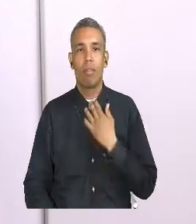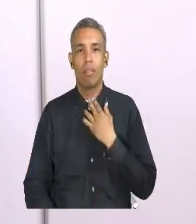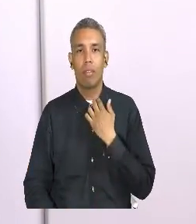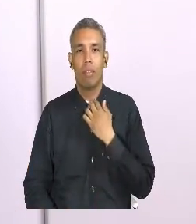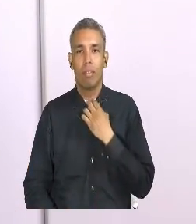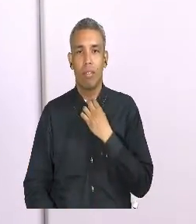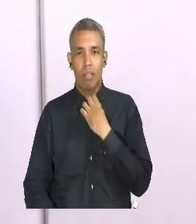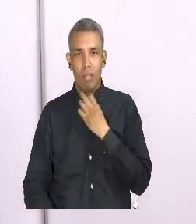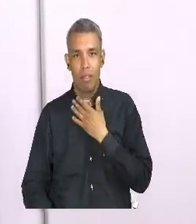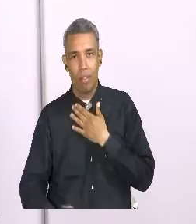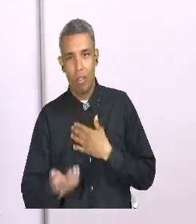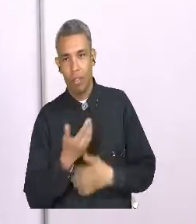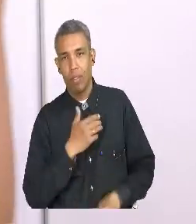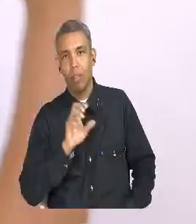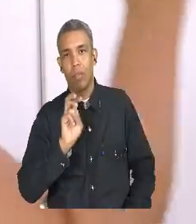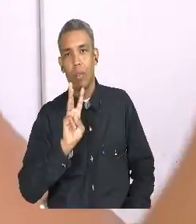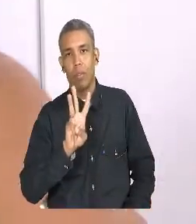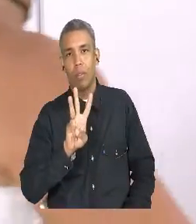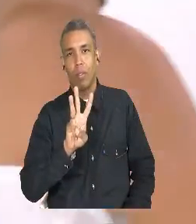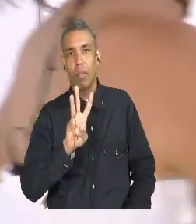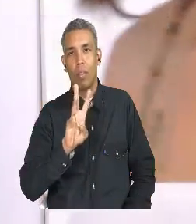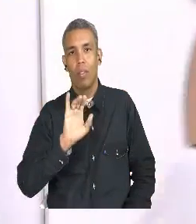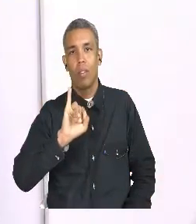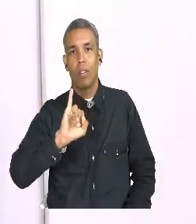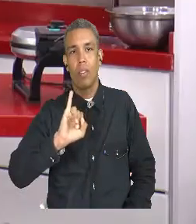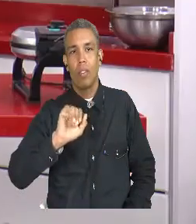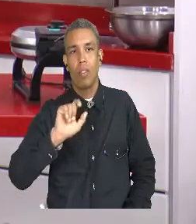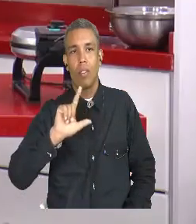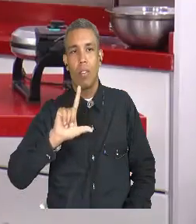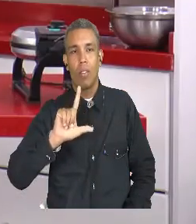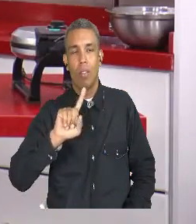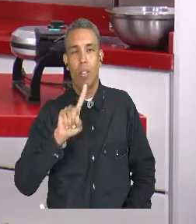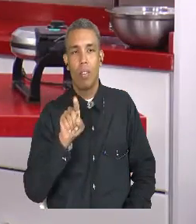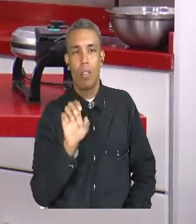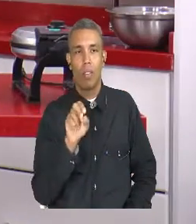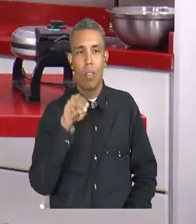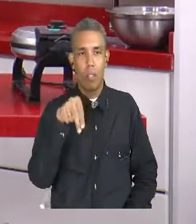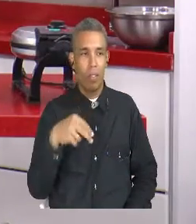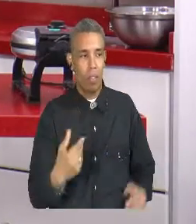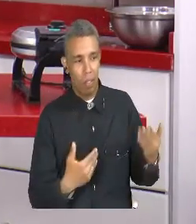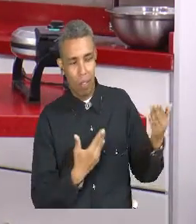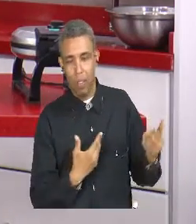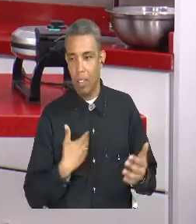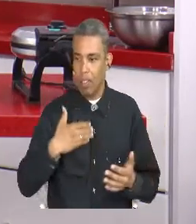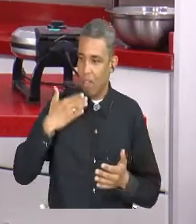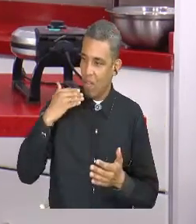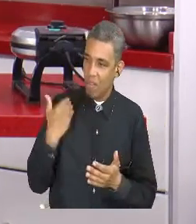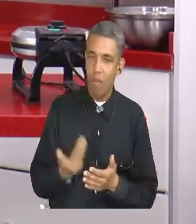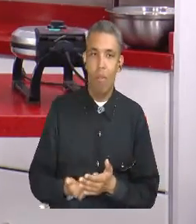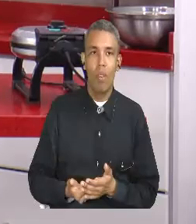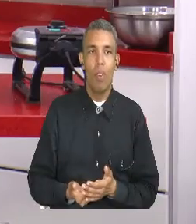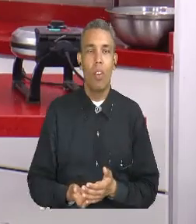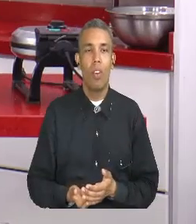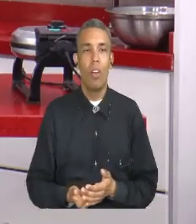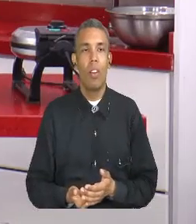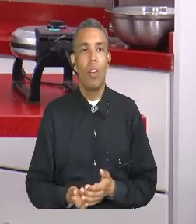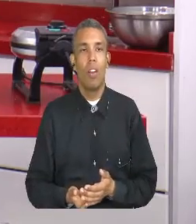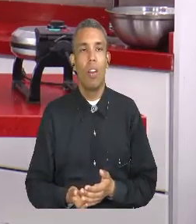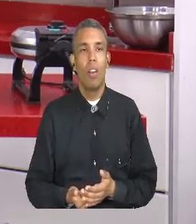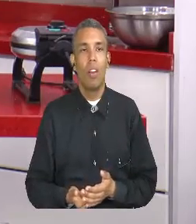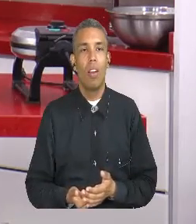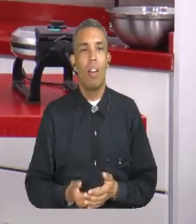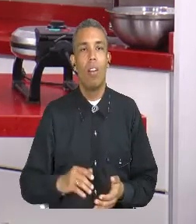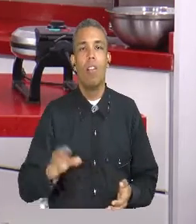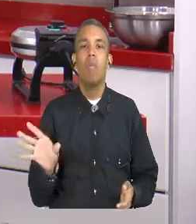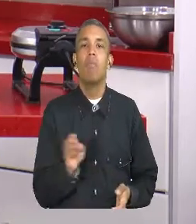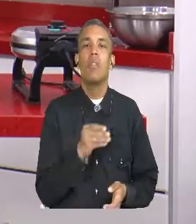Wilson Prada, que ya llega aquí al set. Es que vámonos para saludar. Hola, mi querida Rochin. ¿Cómo vas? ¿Cómo estás? Muy bien. ¿Y cómo estamos, mi gente bonita de Barranca?